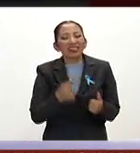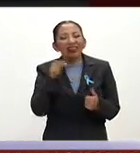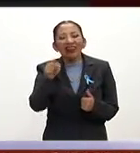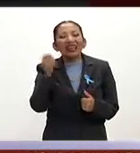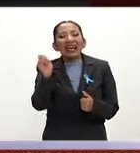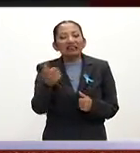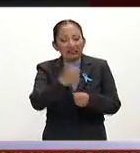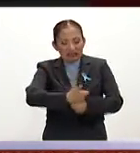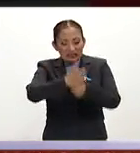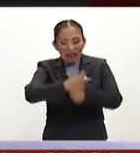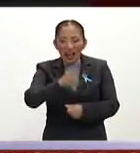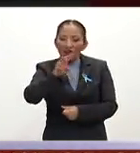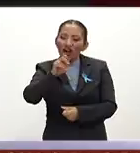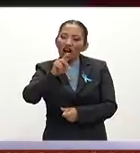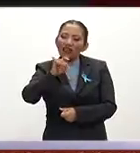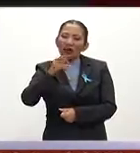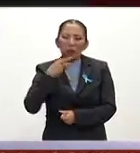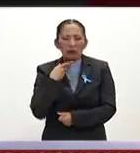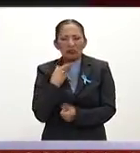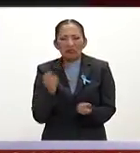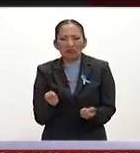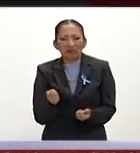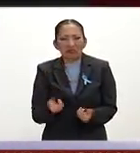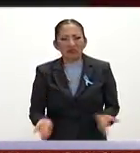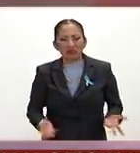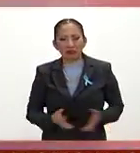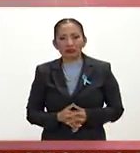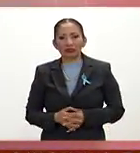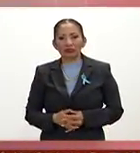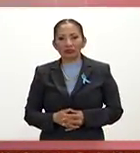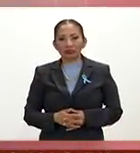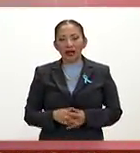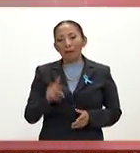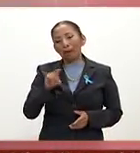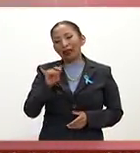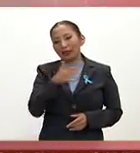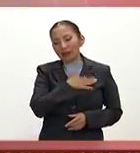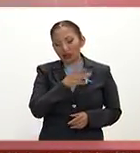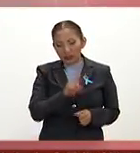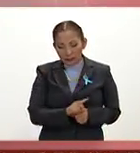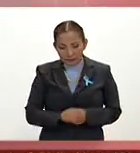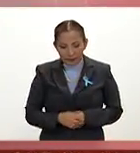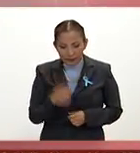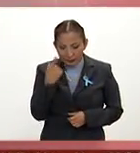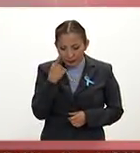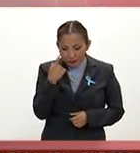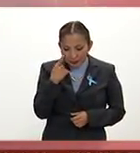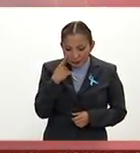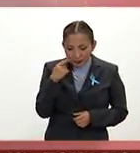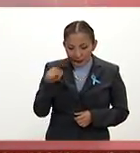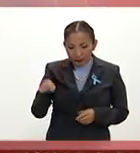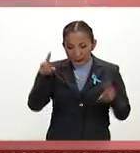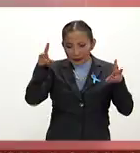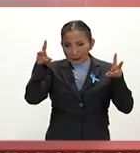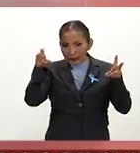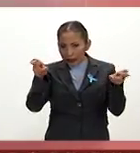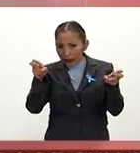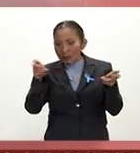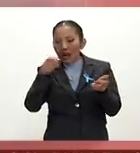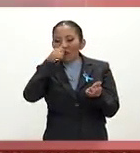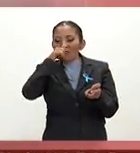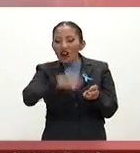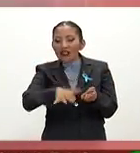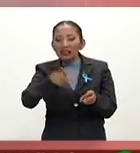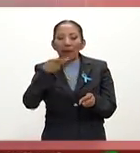ser víctima de violencia política? Patricia, muy buenos días. Pues mira, el término ahorita de